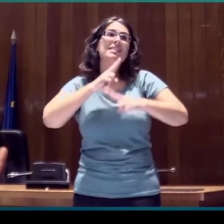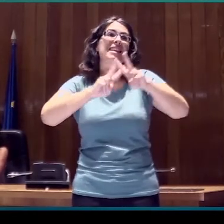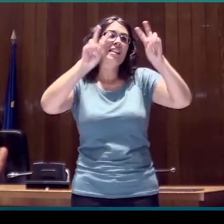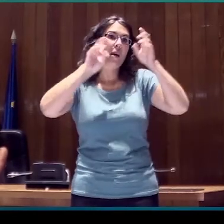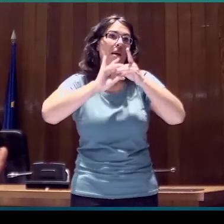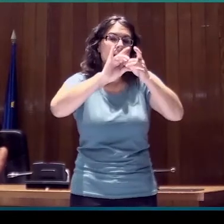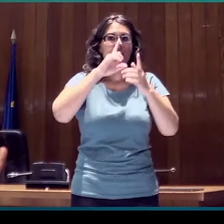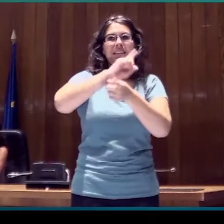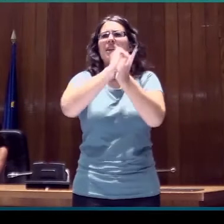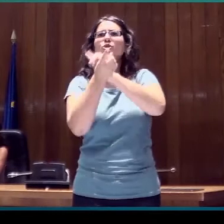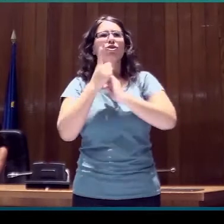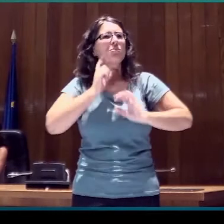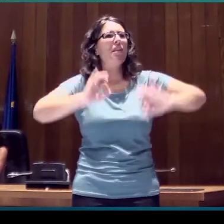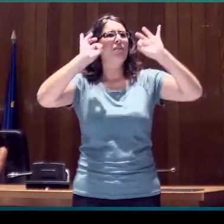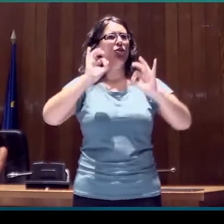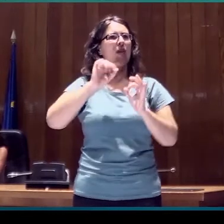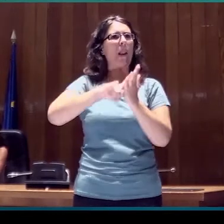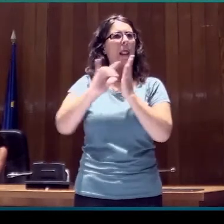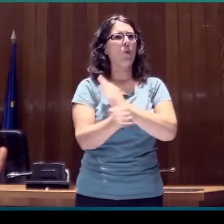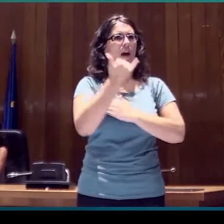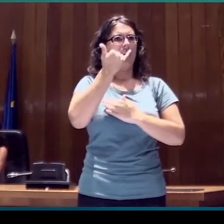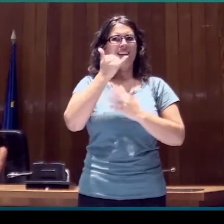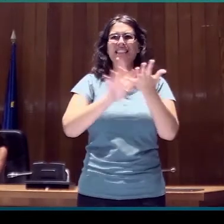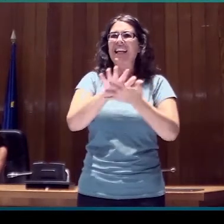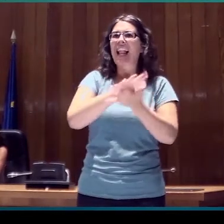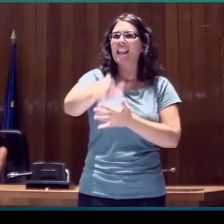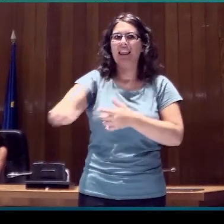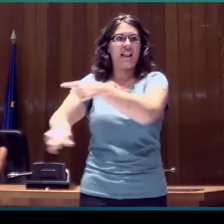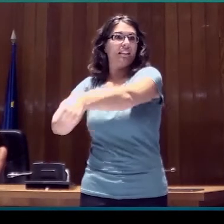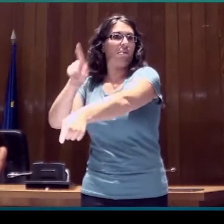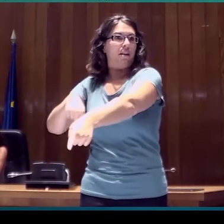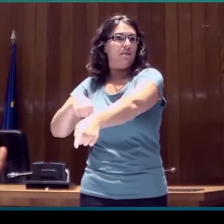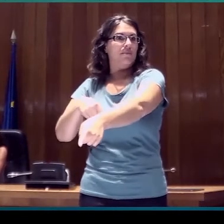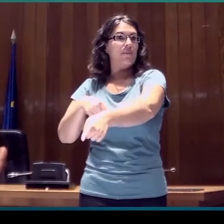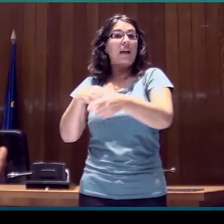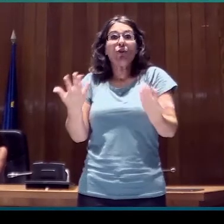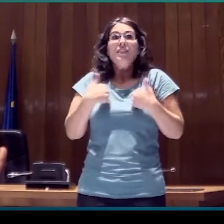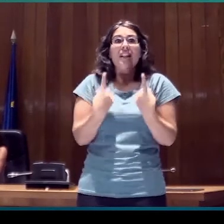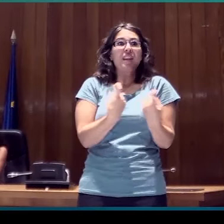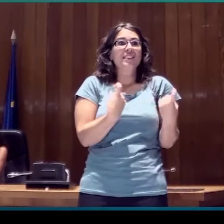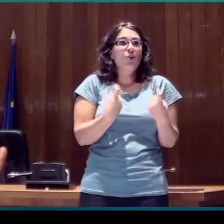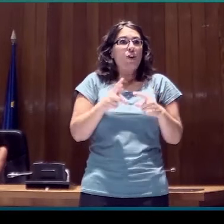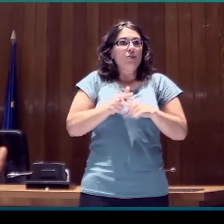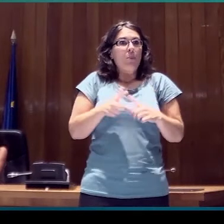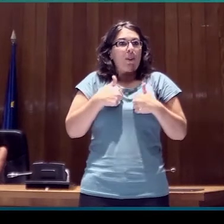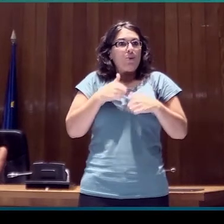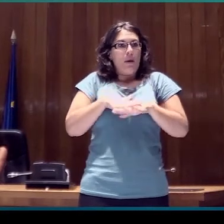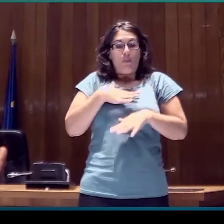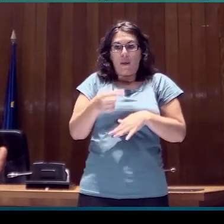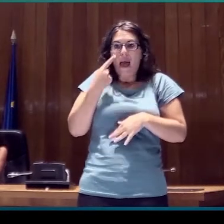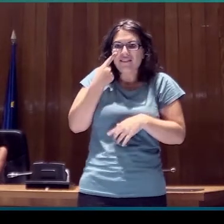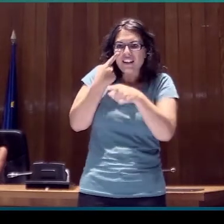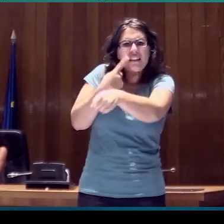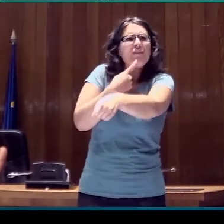lenguaje TEL, también en signantes. Así que necesitamos instrumentos para poder determinar cuáles son esas